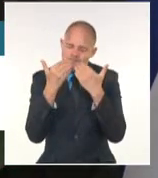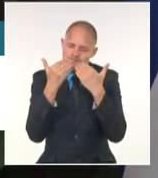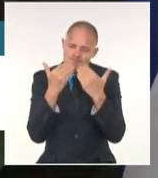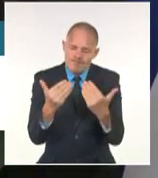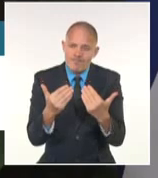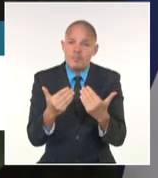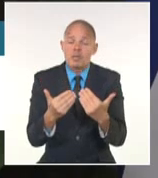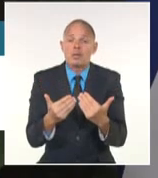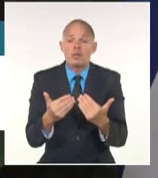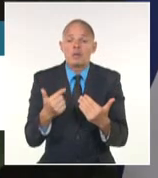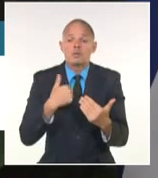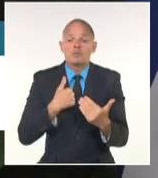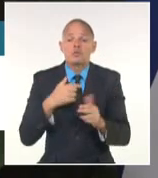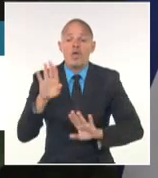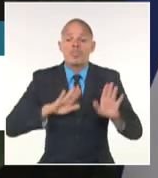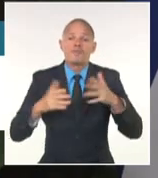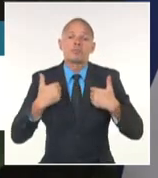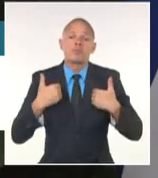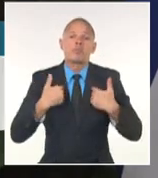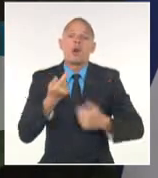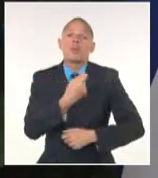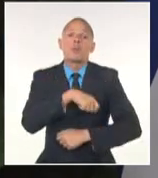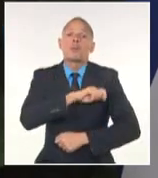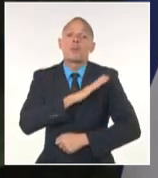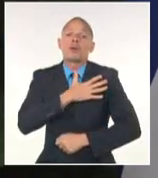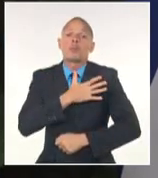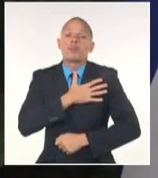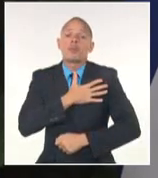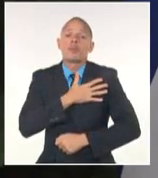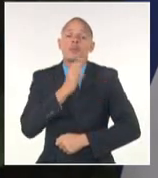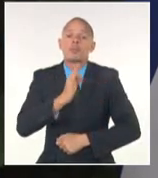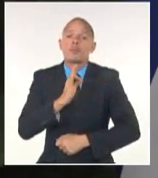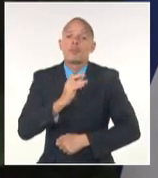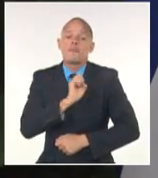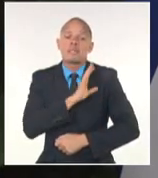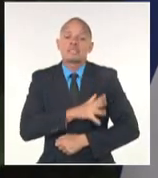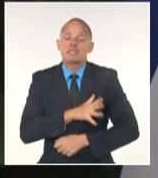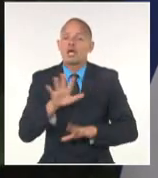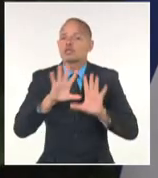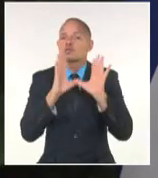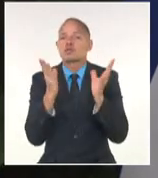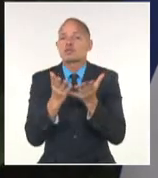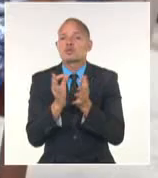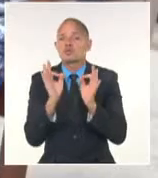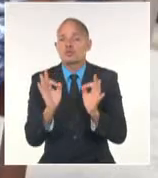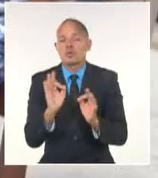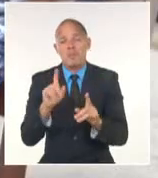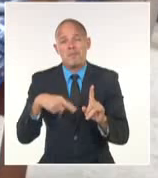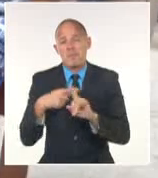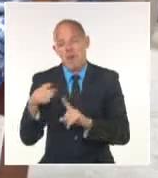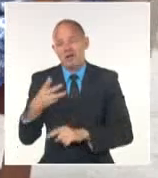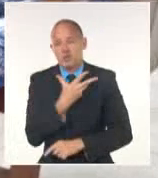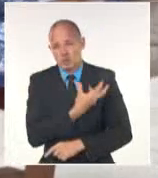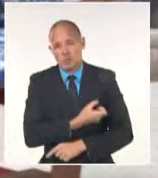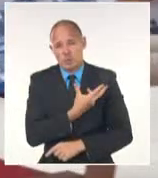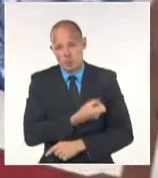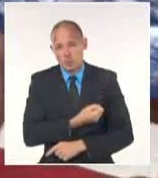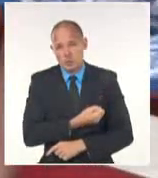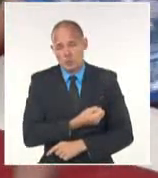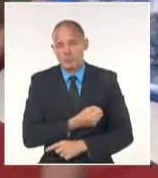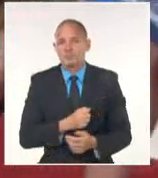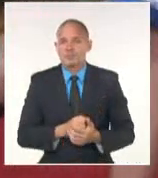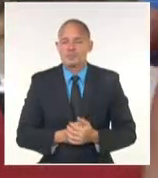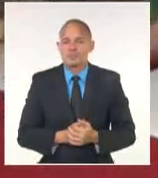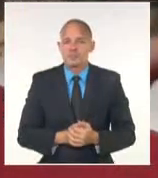representando al pueblo palestino, sus luchas, sus causas y su sufrimiento. El decano del cuerpo